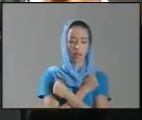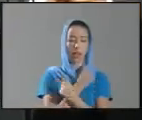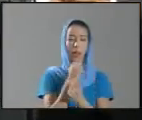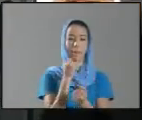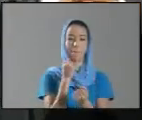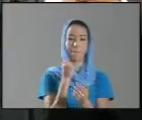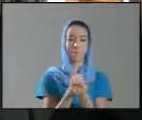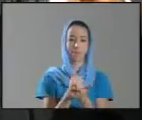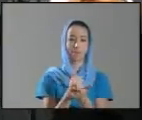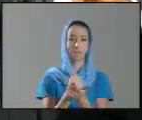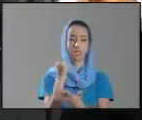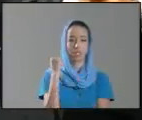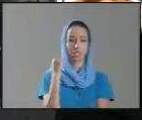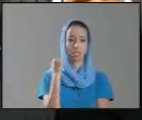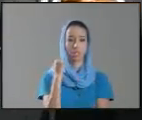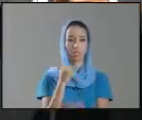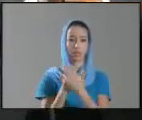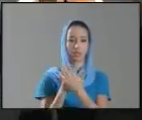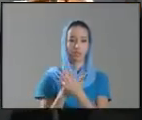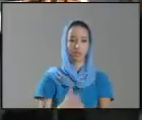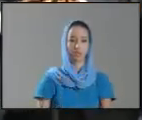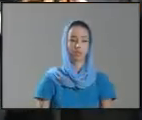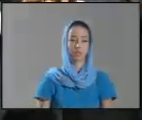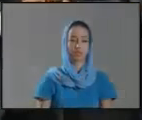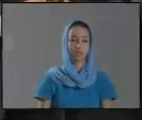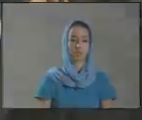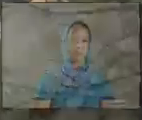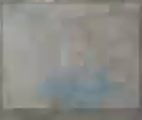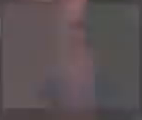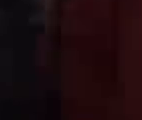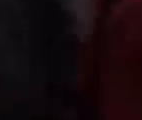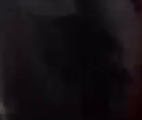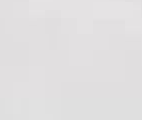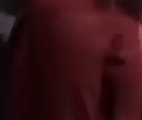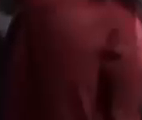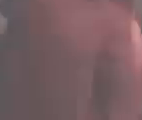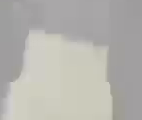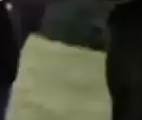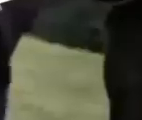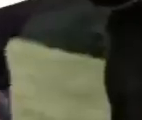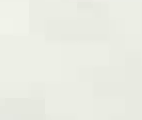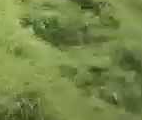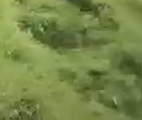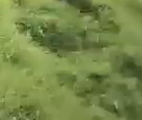damos gracias, Padre, y te bendecimos, Señor, con amor.